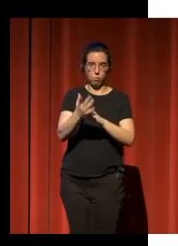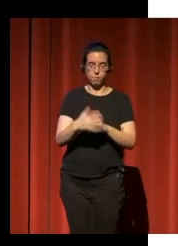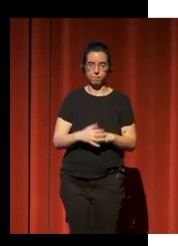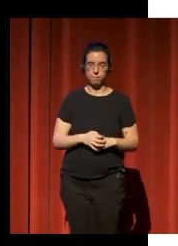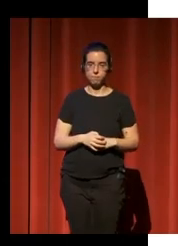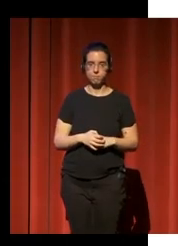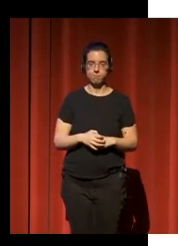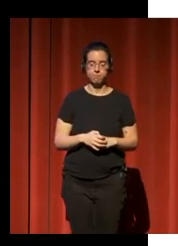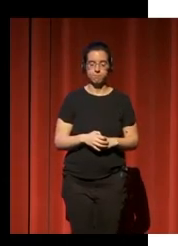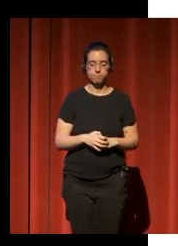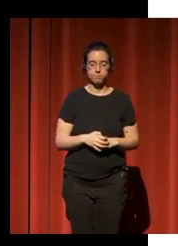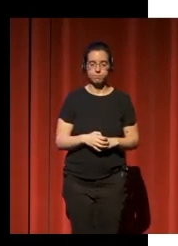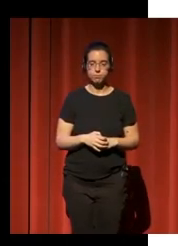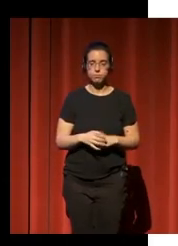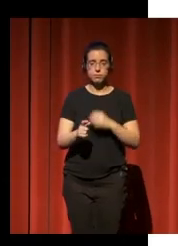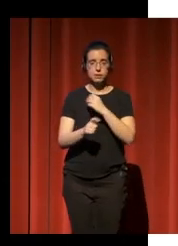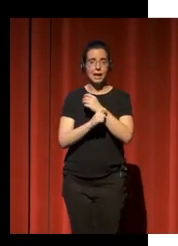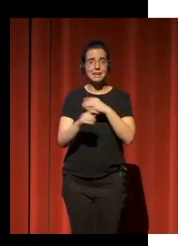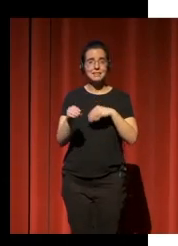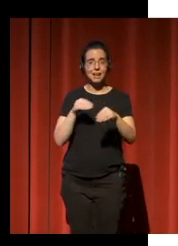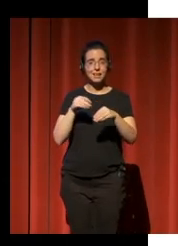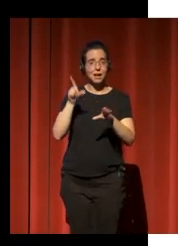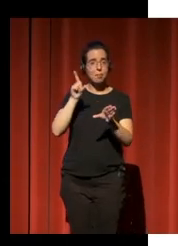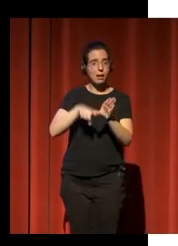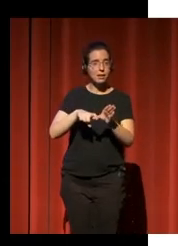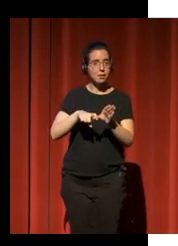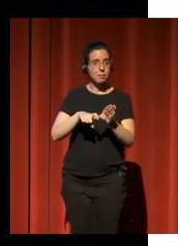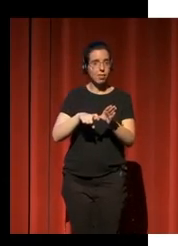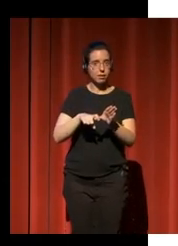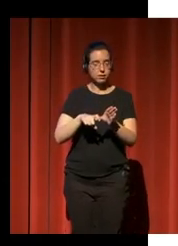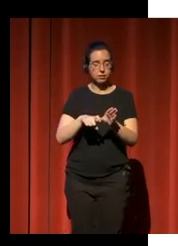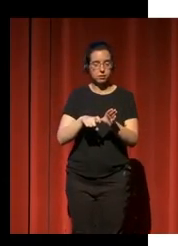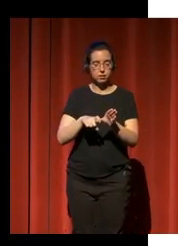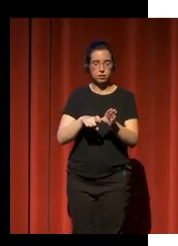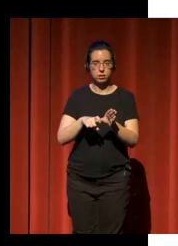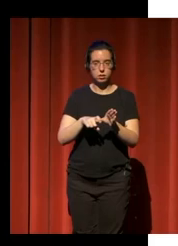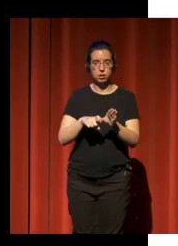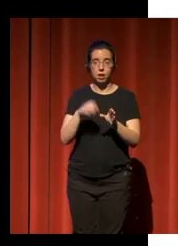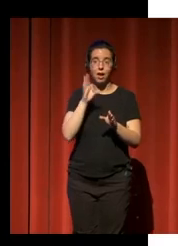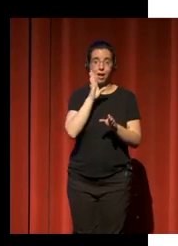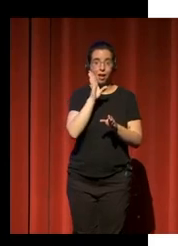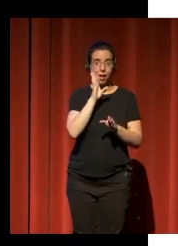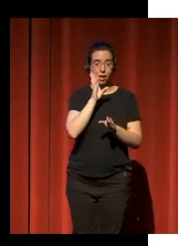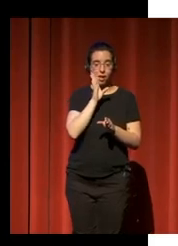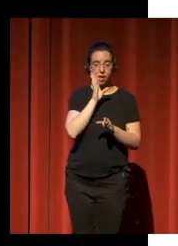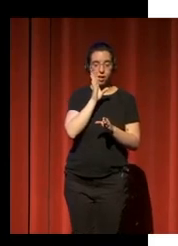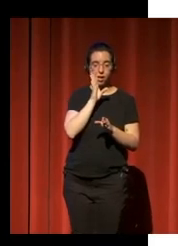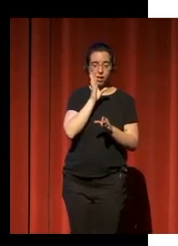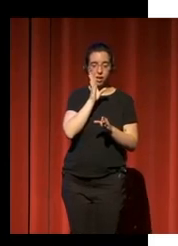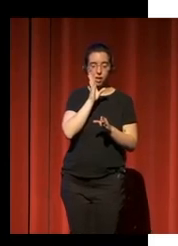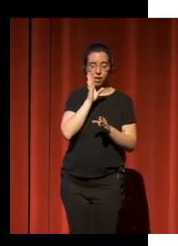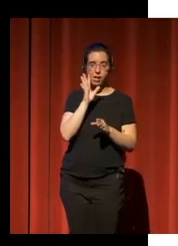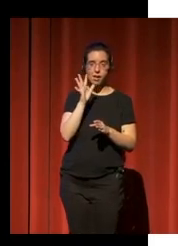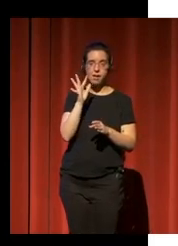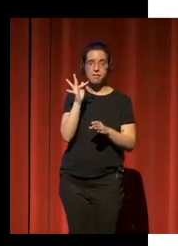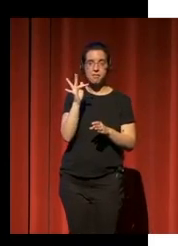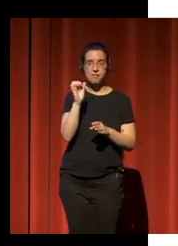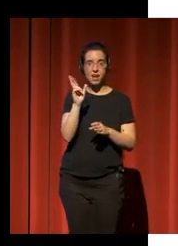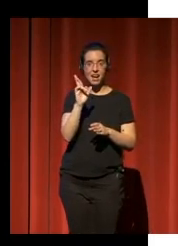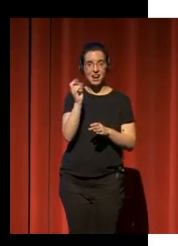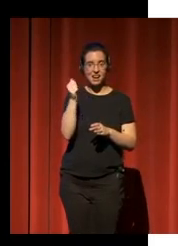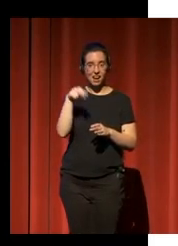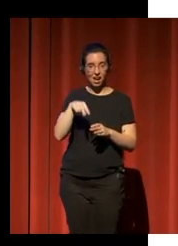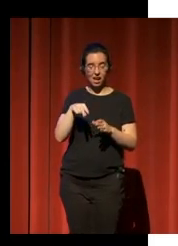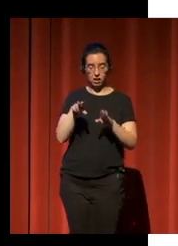eh las estrategias participadas em antes Se comentaba comentaba ferrá en la mesa que